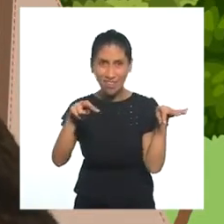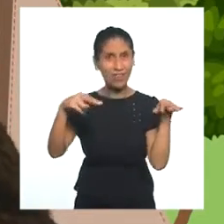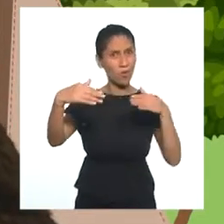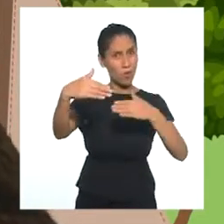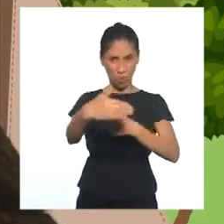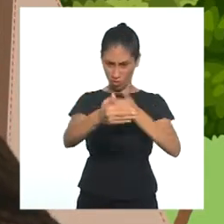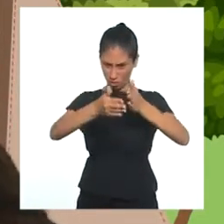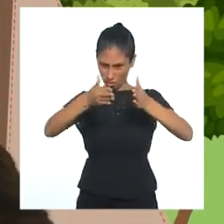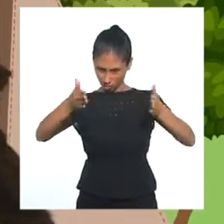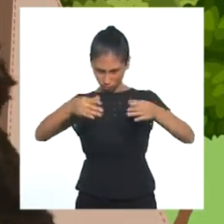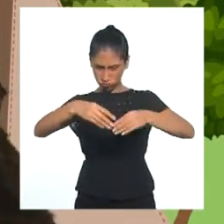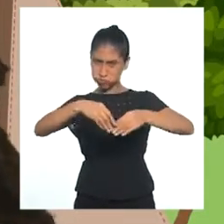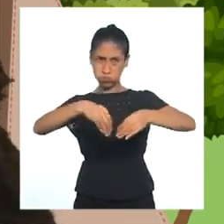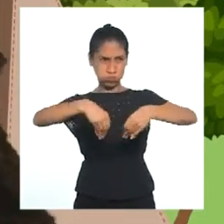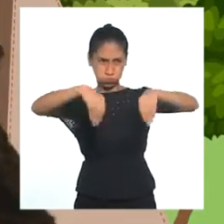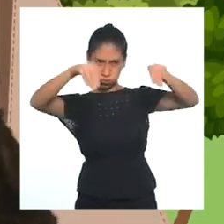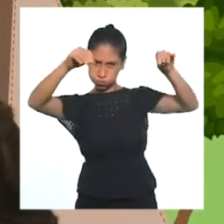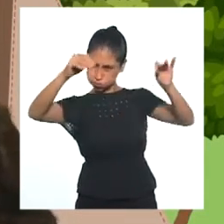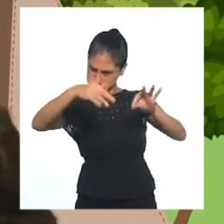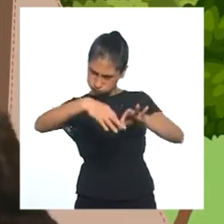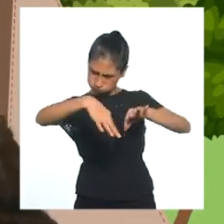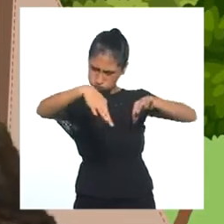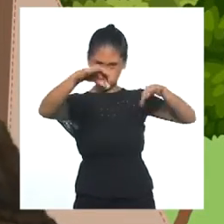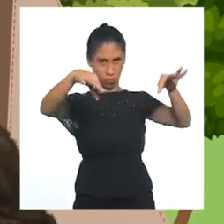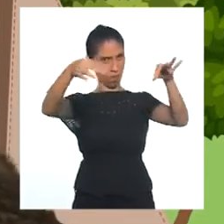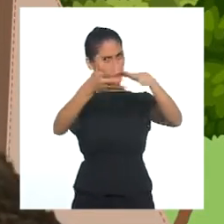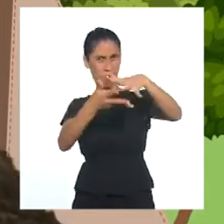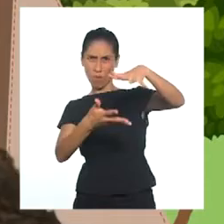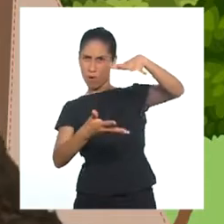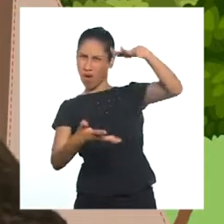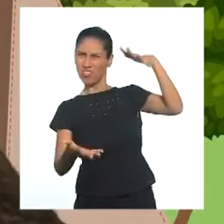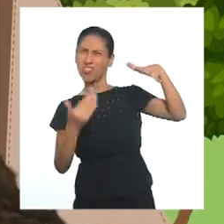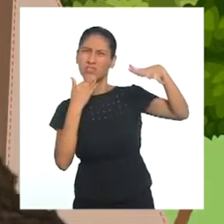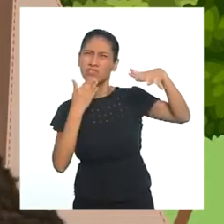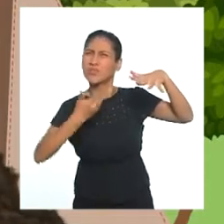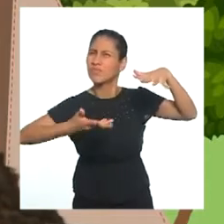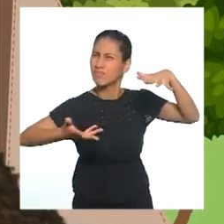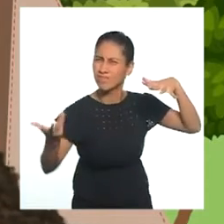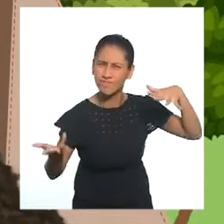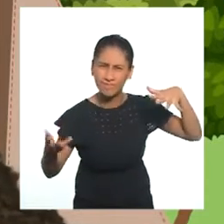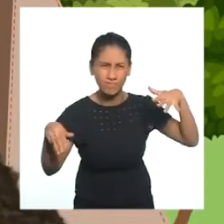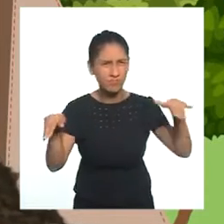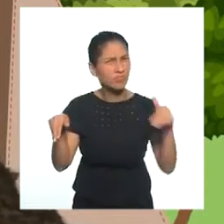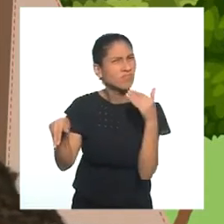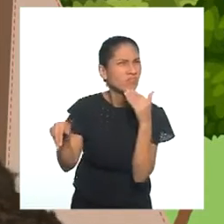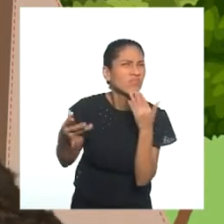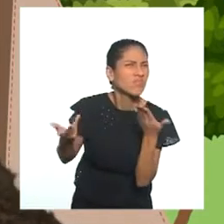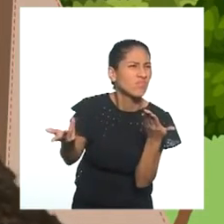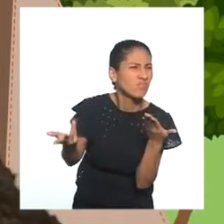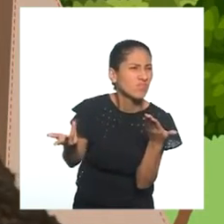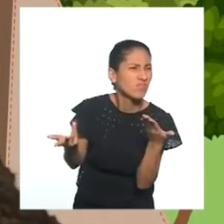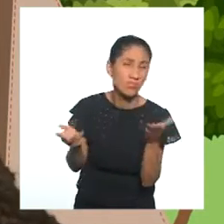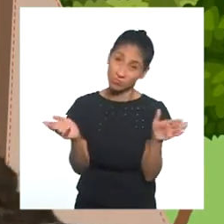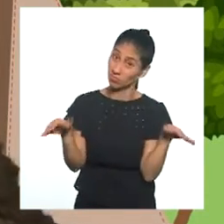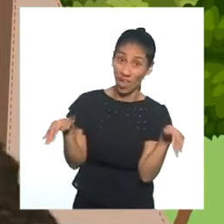¡Costa gigante! ¡Es grande! ¿Y de quién es? Ajá. ¿De quién?